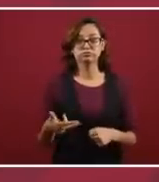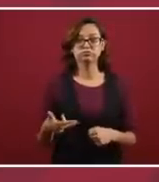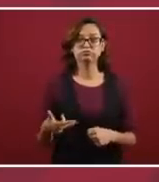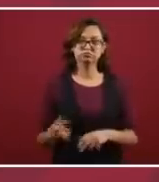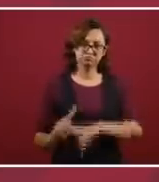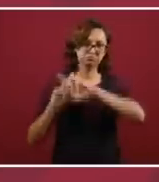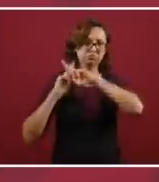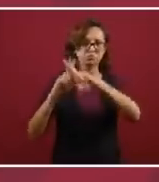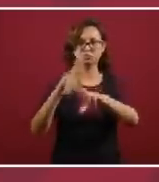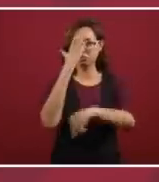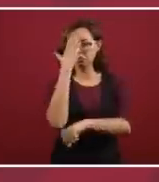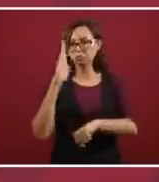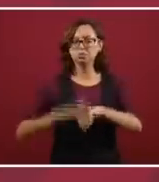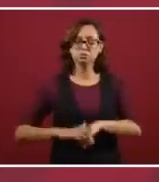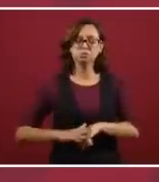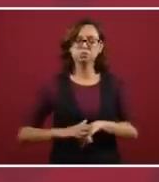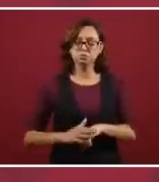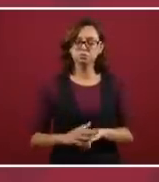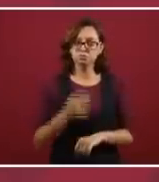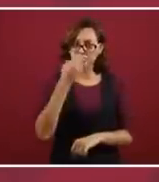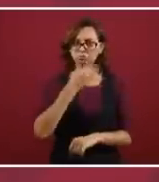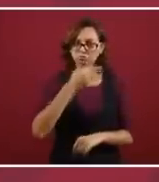buena conmemoración.